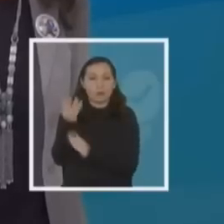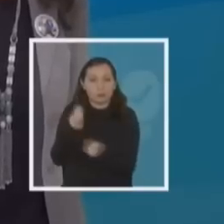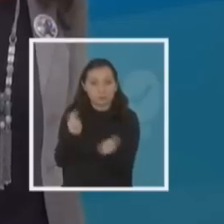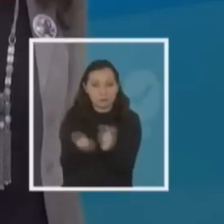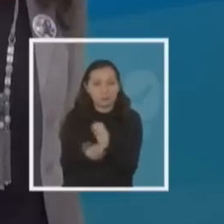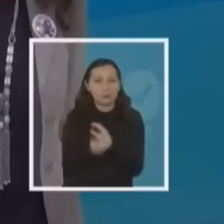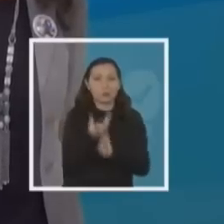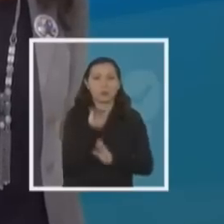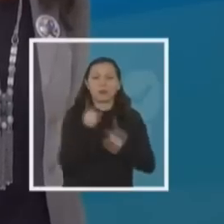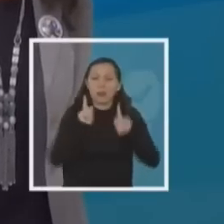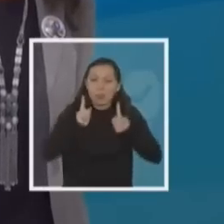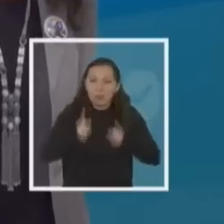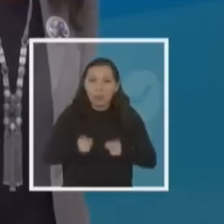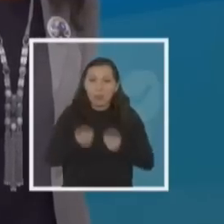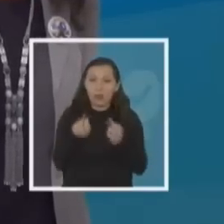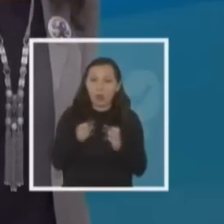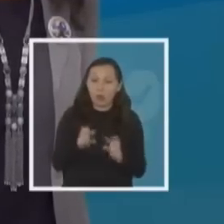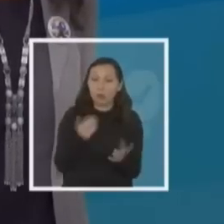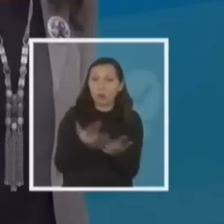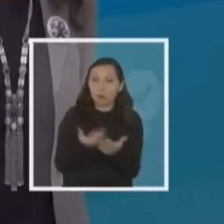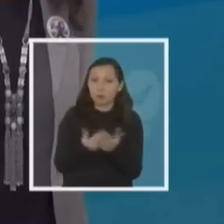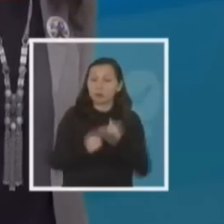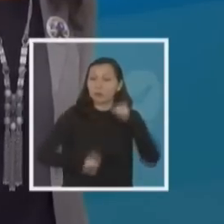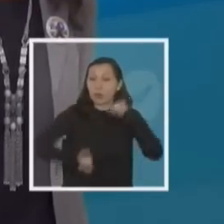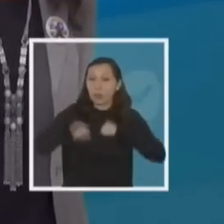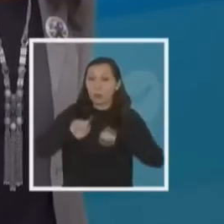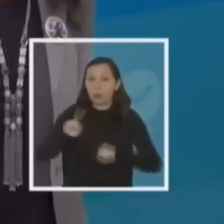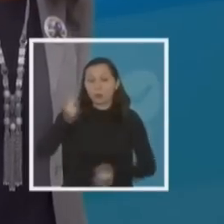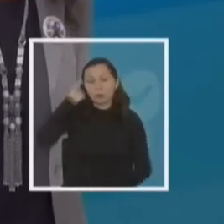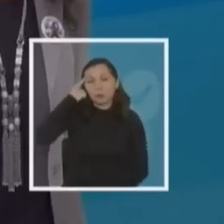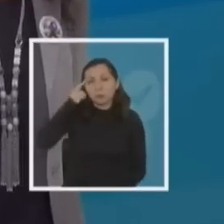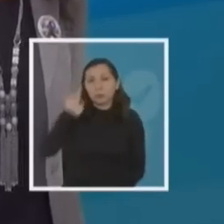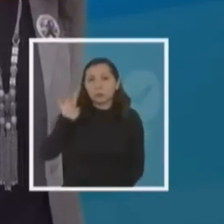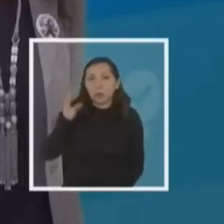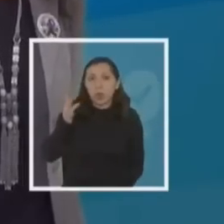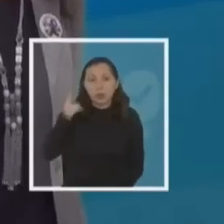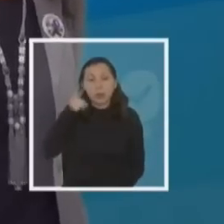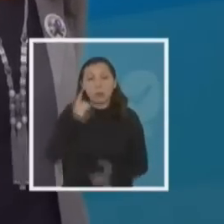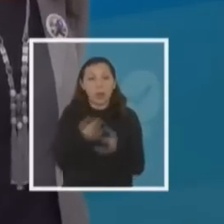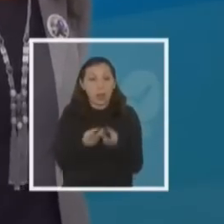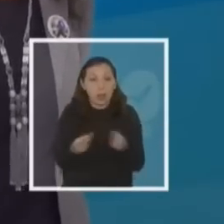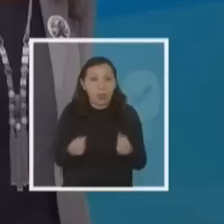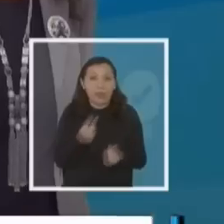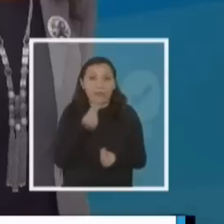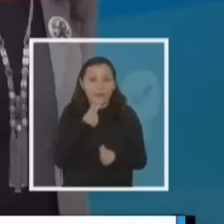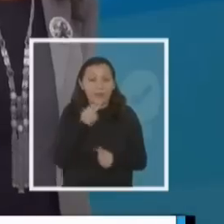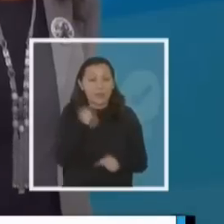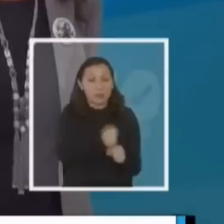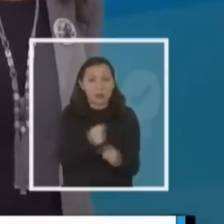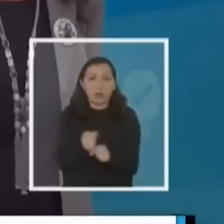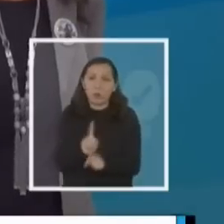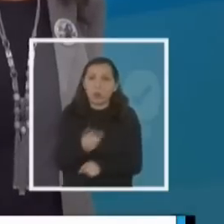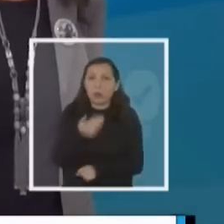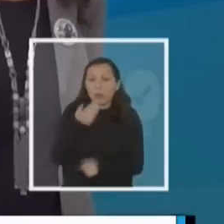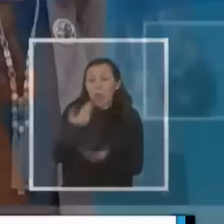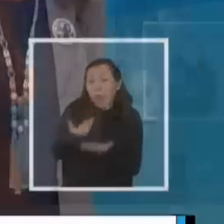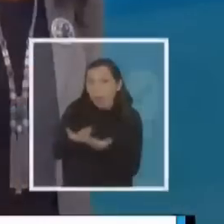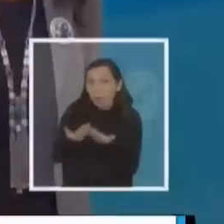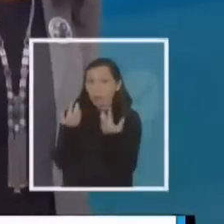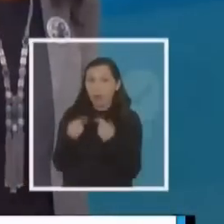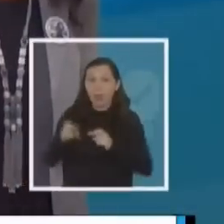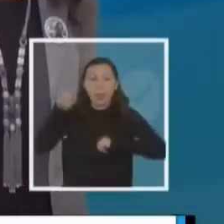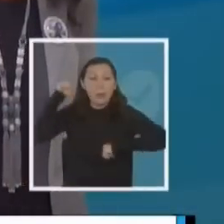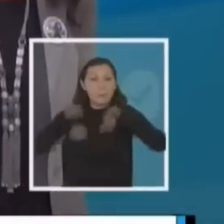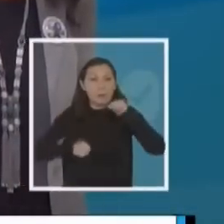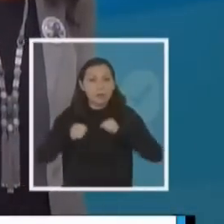La ministra del Trabajo, Jeanette Jara, que está entregando detalles de cómo va a ser la aplicación para las diferentes empresas de nuestro país de esta ley que ha sido